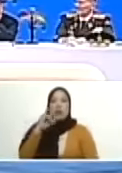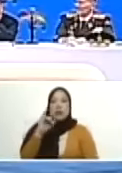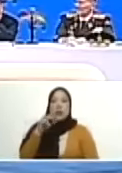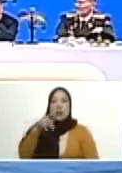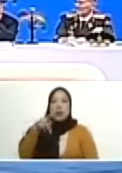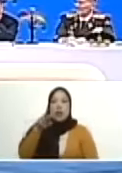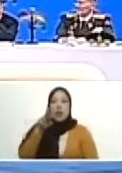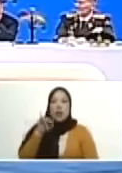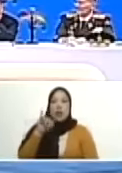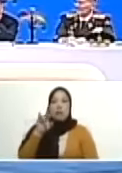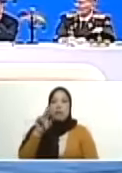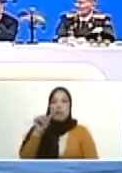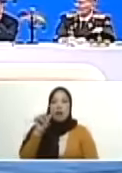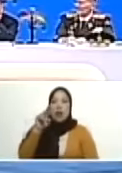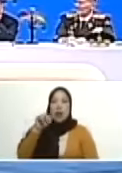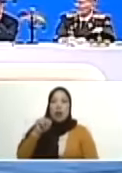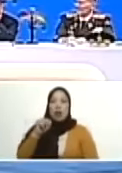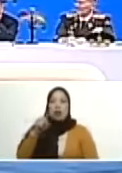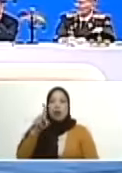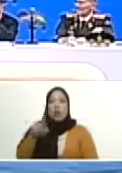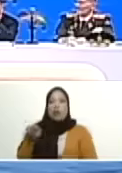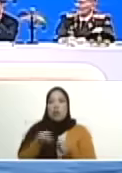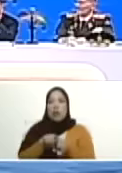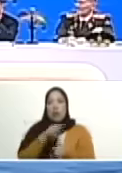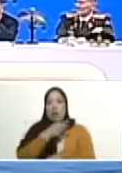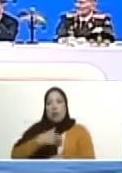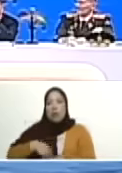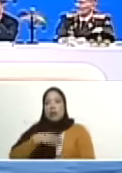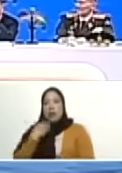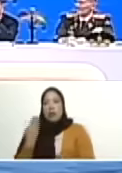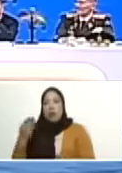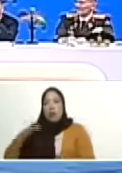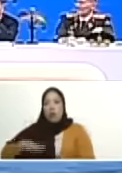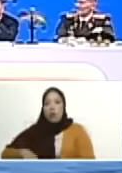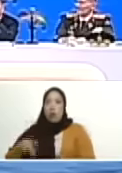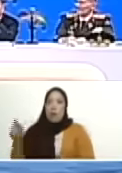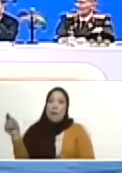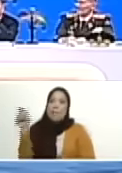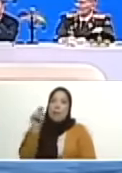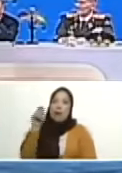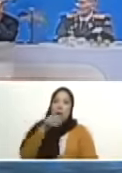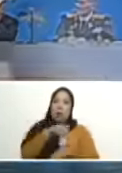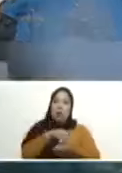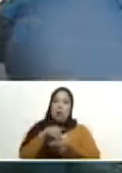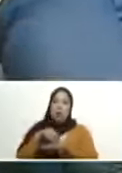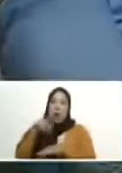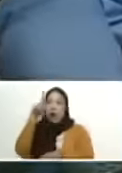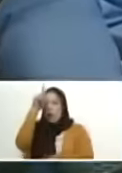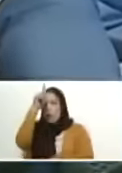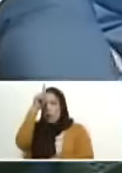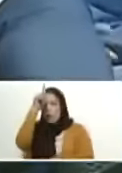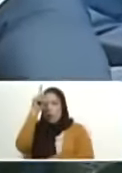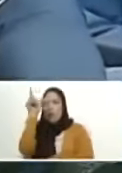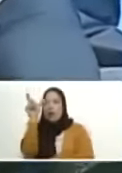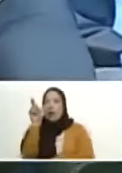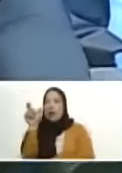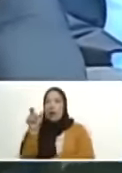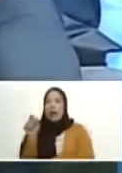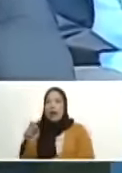intentos de magnicidio. A los pocos meses, el Reino Unido, Alemania, Italia